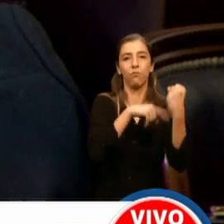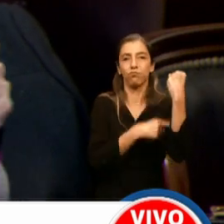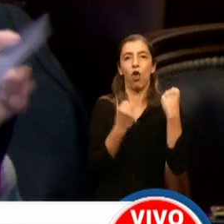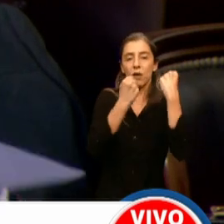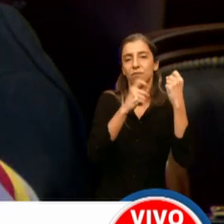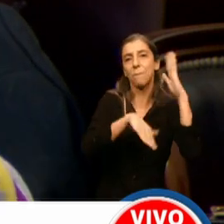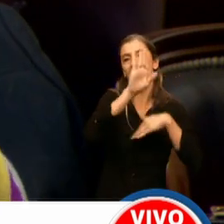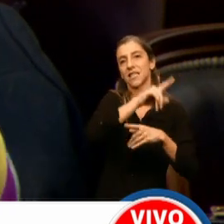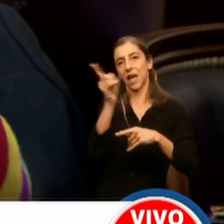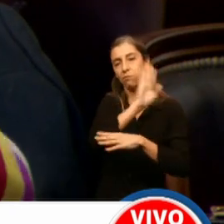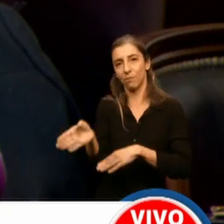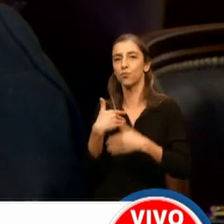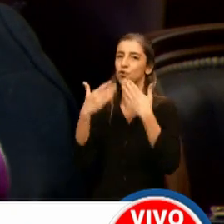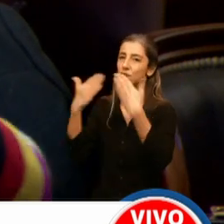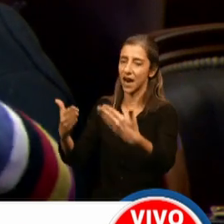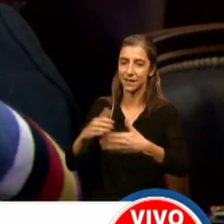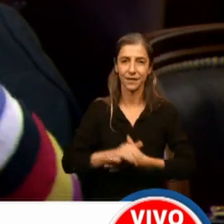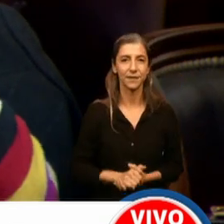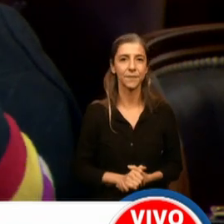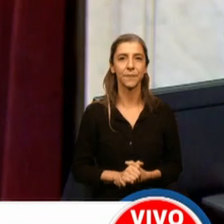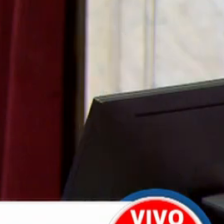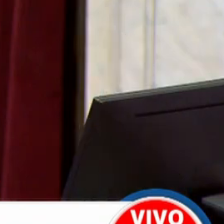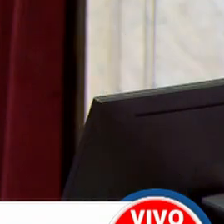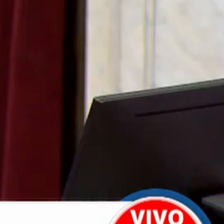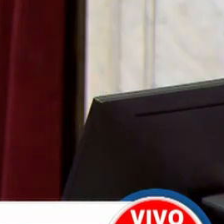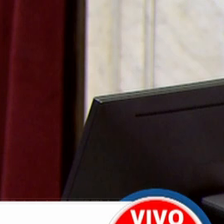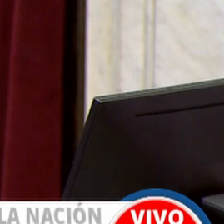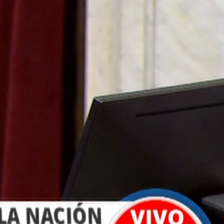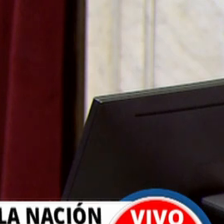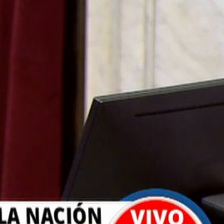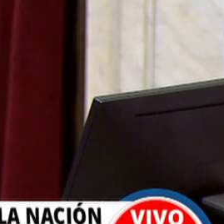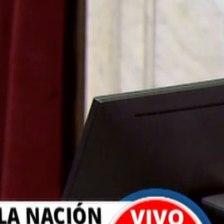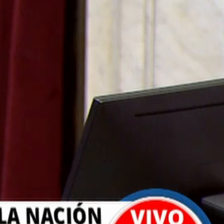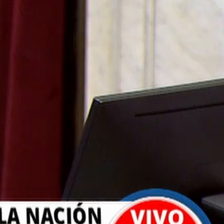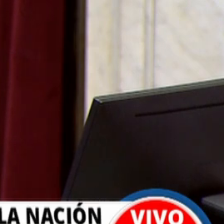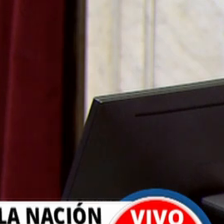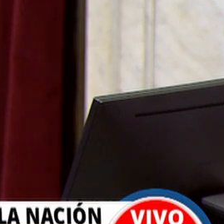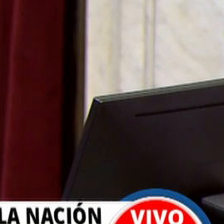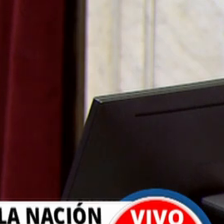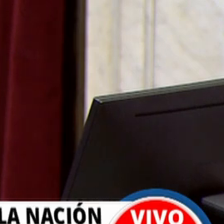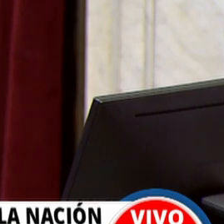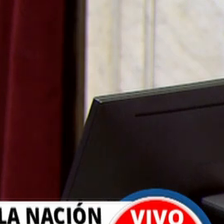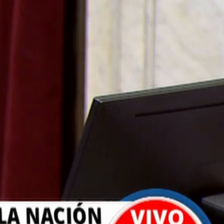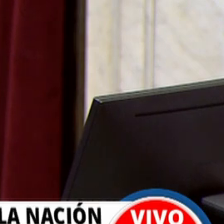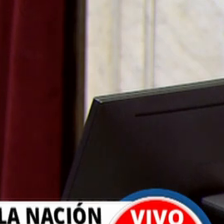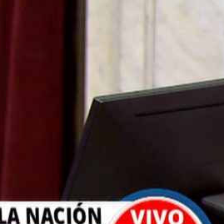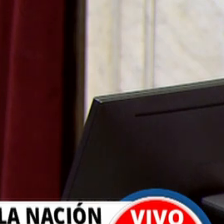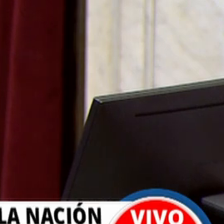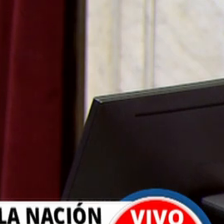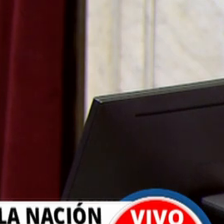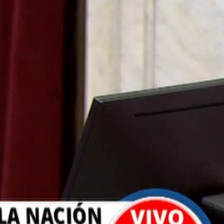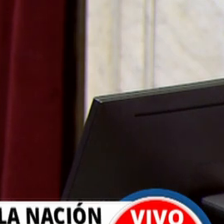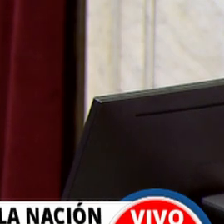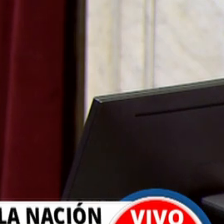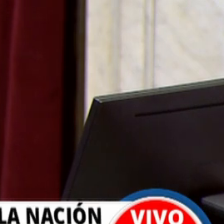muchas gracias gracias diputada mónica marcha en el uso de la palabra el diputado